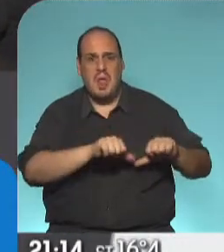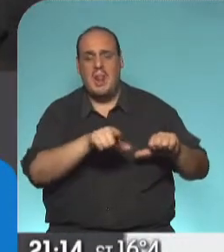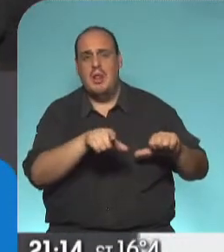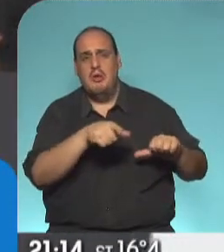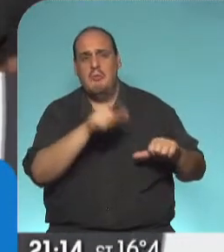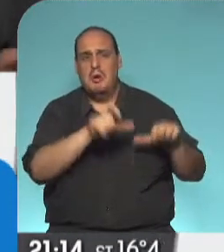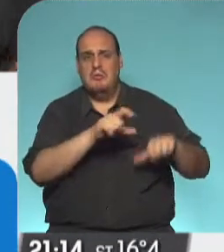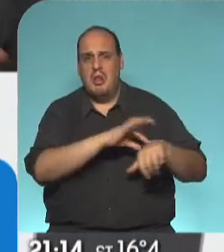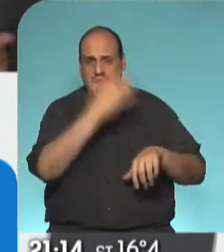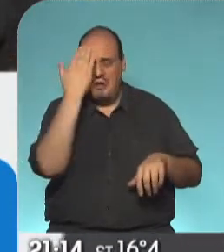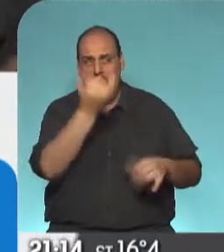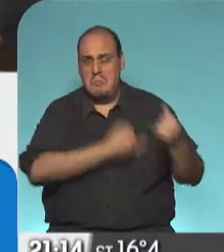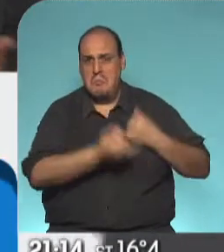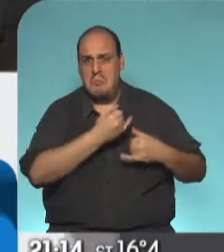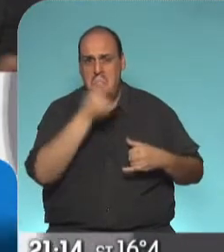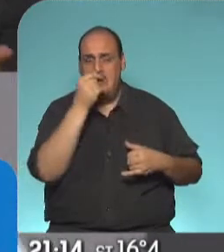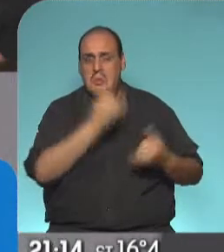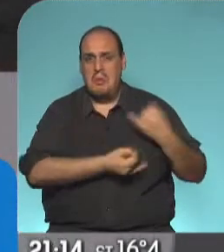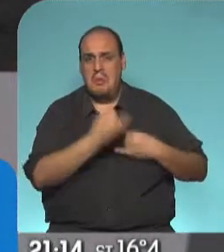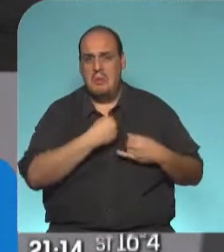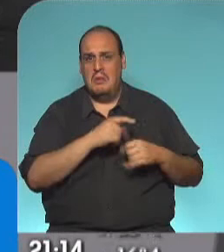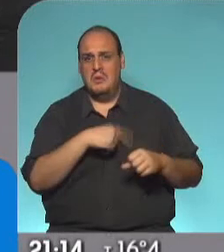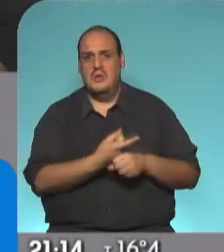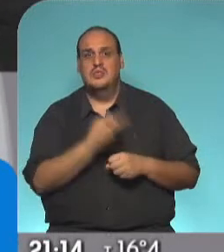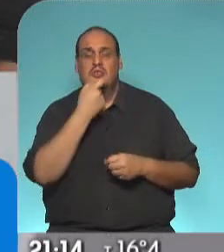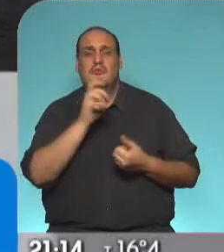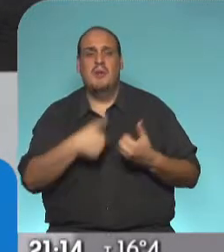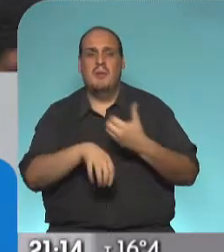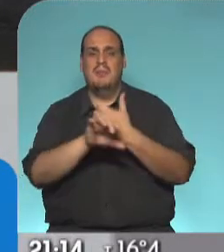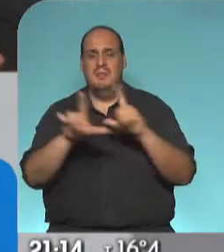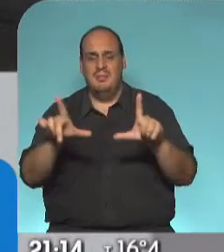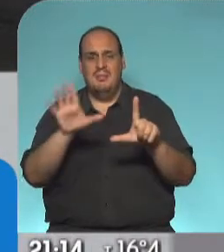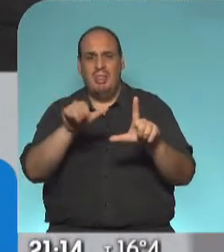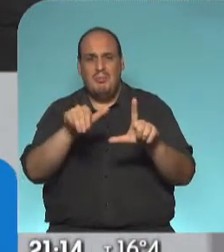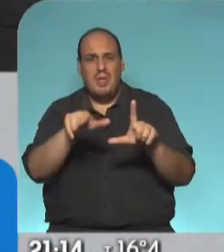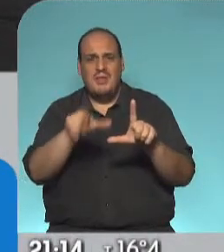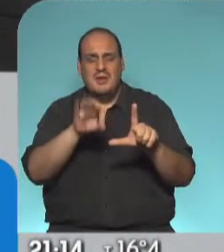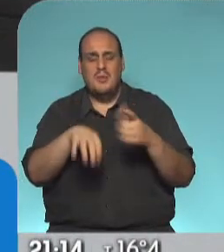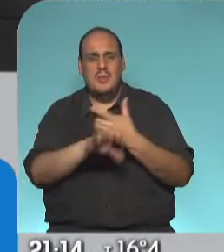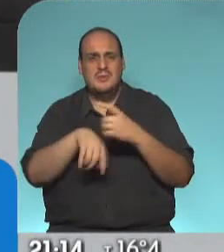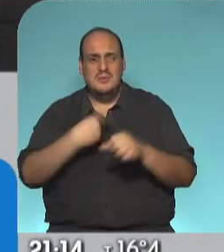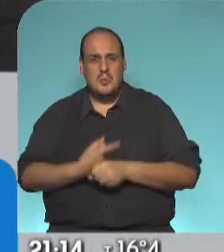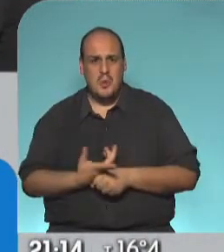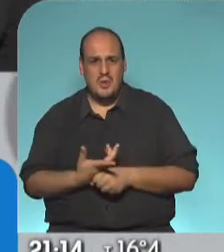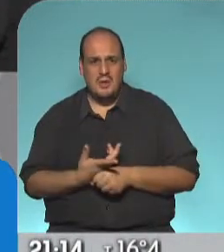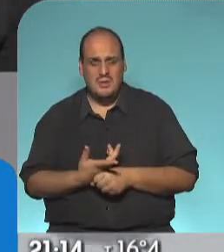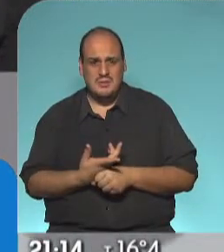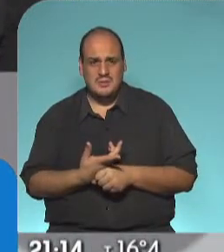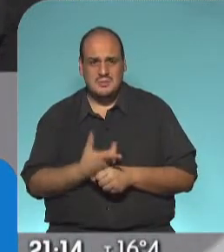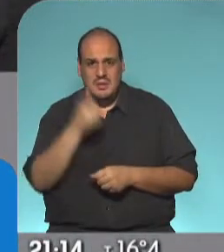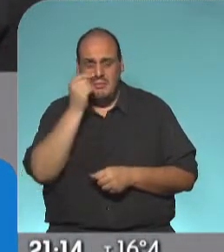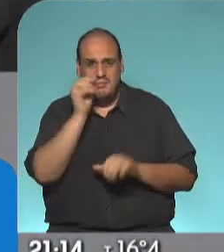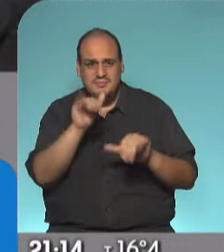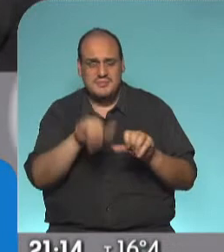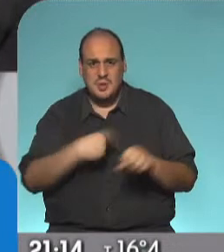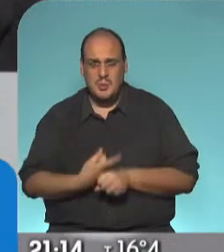fiebre. O sea, yo ni siquiera tuve la posibilidad de despedirme a través de un iPad haciendo una videollamada. La verdad que